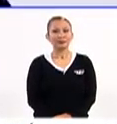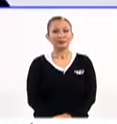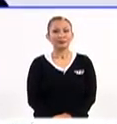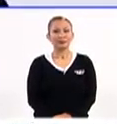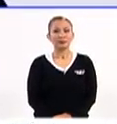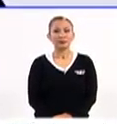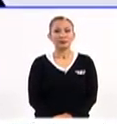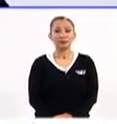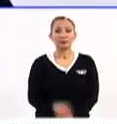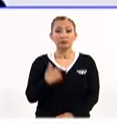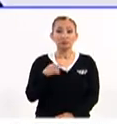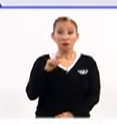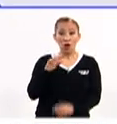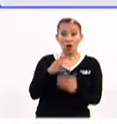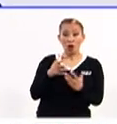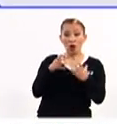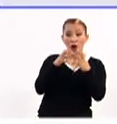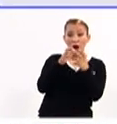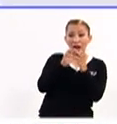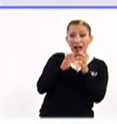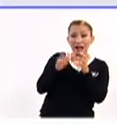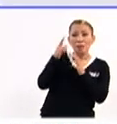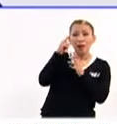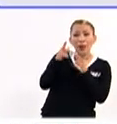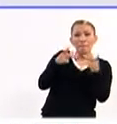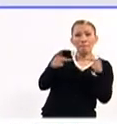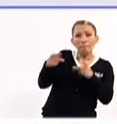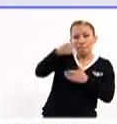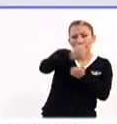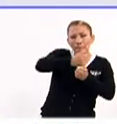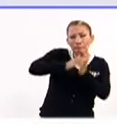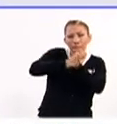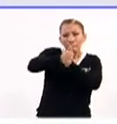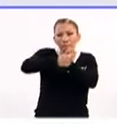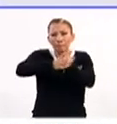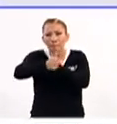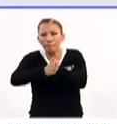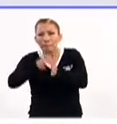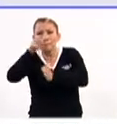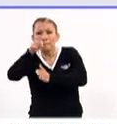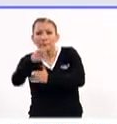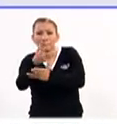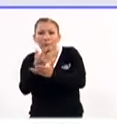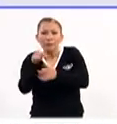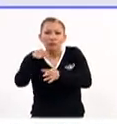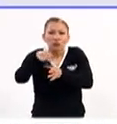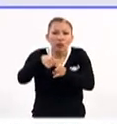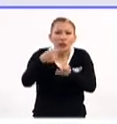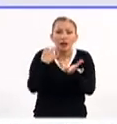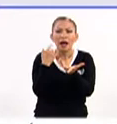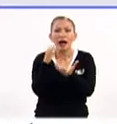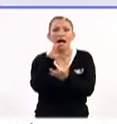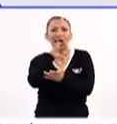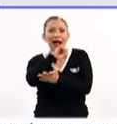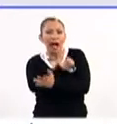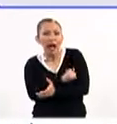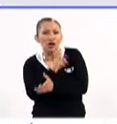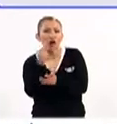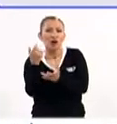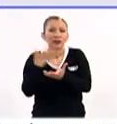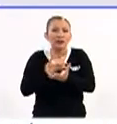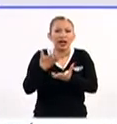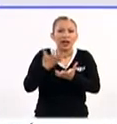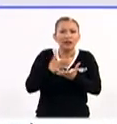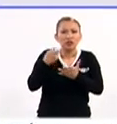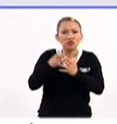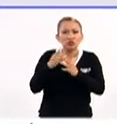Giuladi, manugi sustinne, tiki jawi Giuladi, zandaka non ne biquininalu, ni